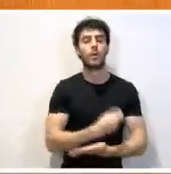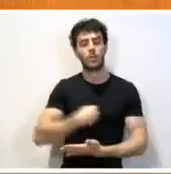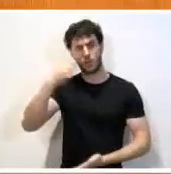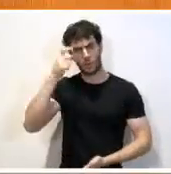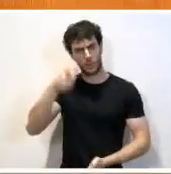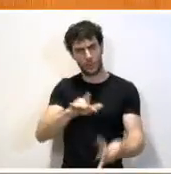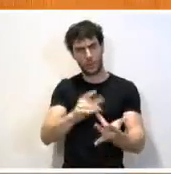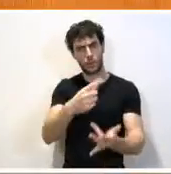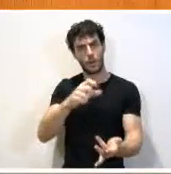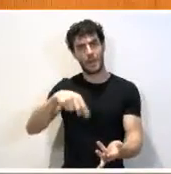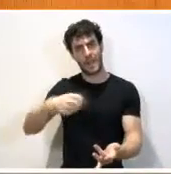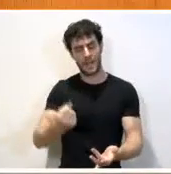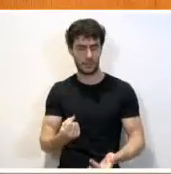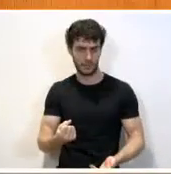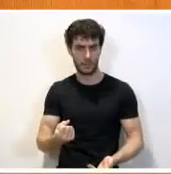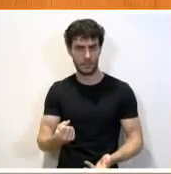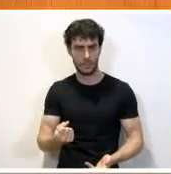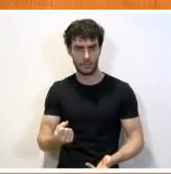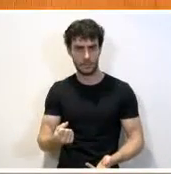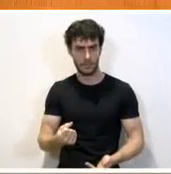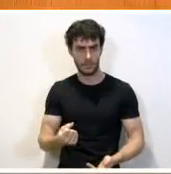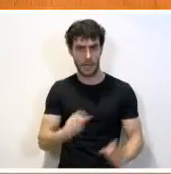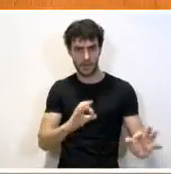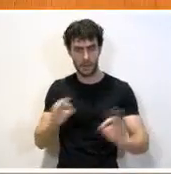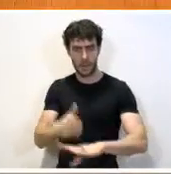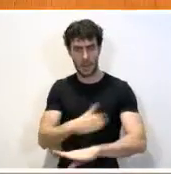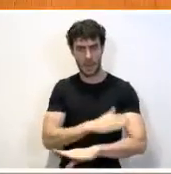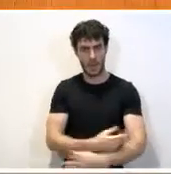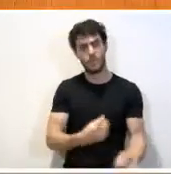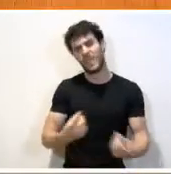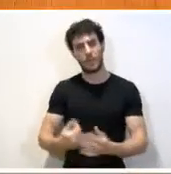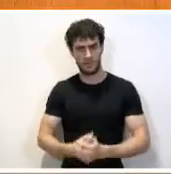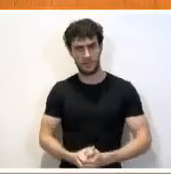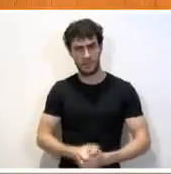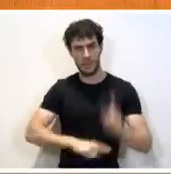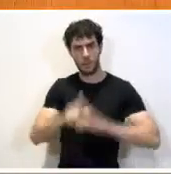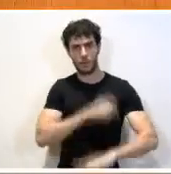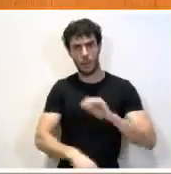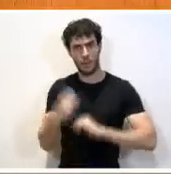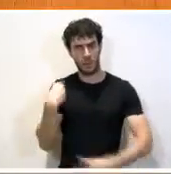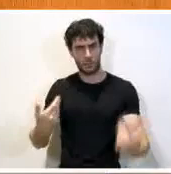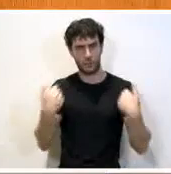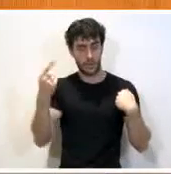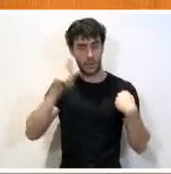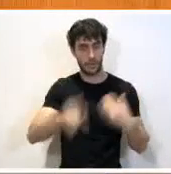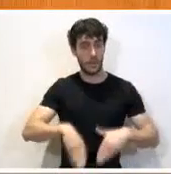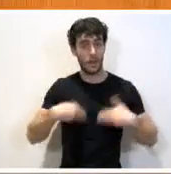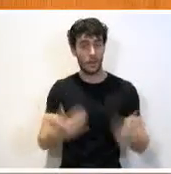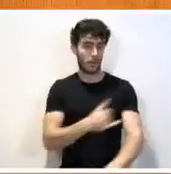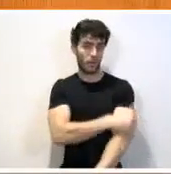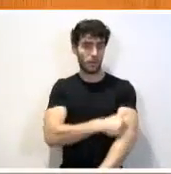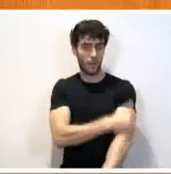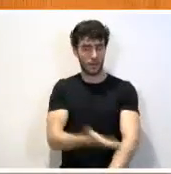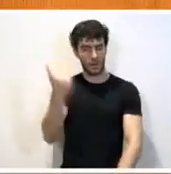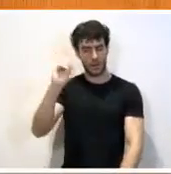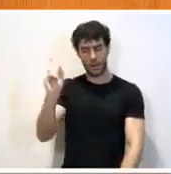Galiana y creo que les ha faltado planificación, porque este es un problema que ustedes lo han sufrido también, porque aunque no estaban en el Gobierno de La Rioja,